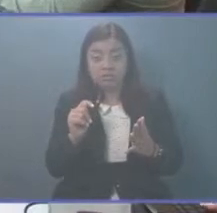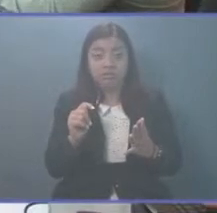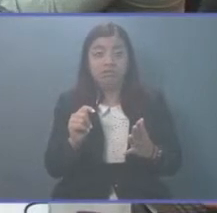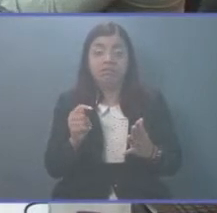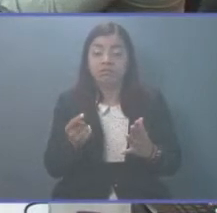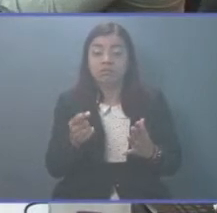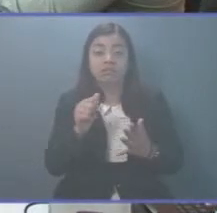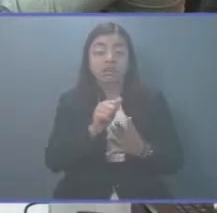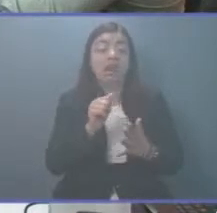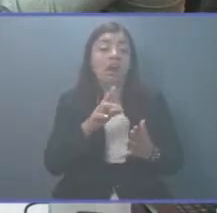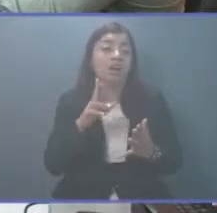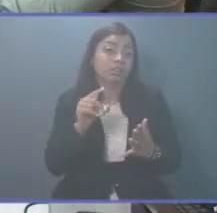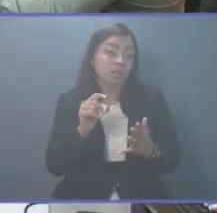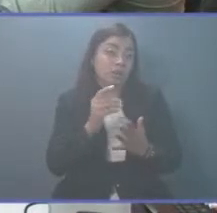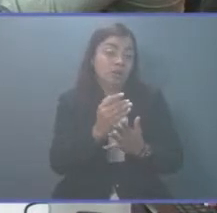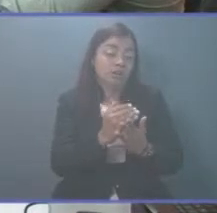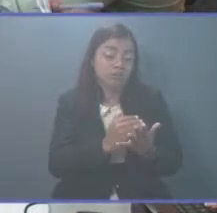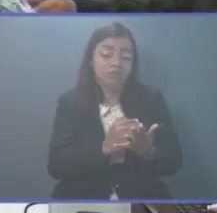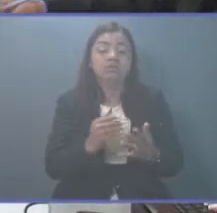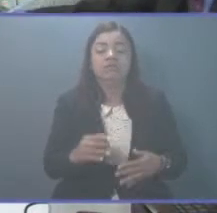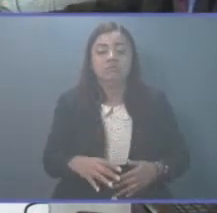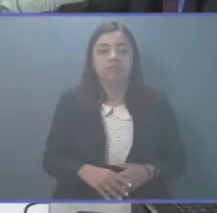le falta? Artículo.